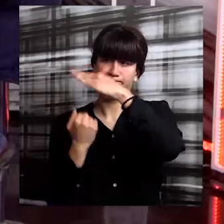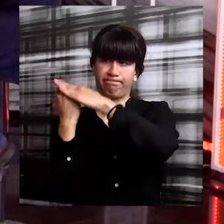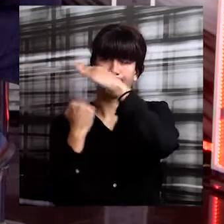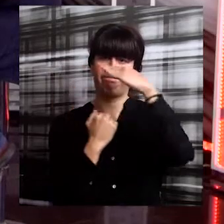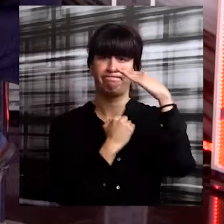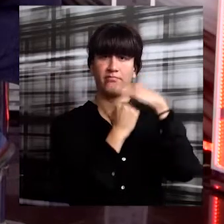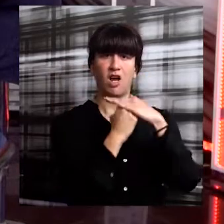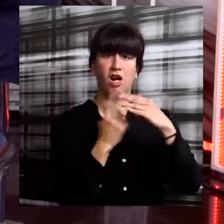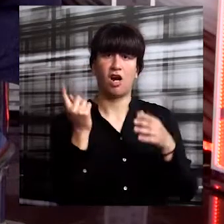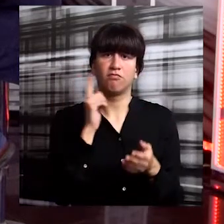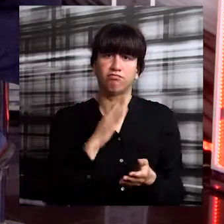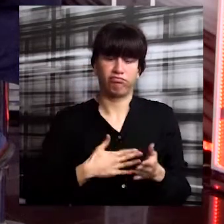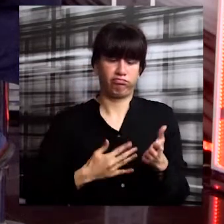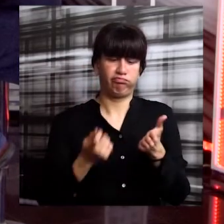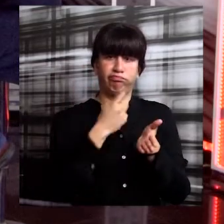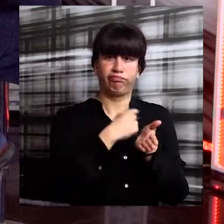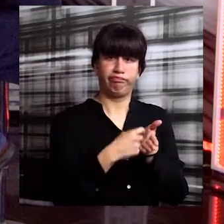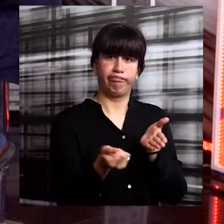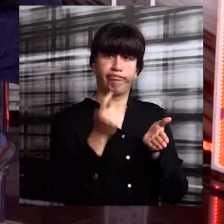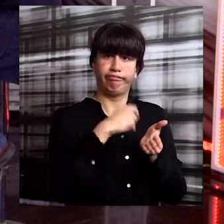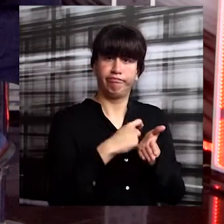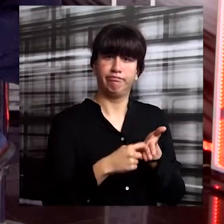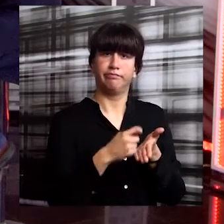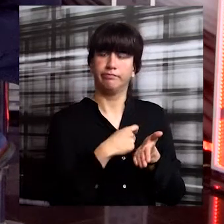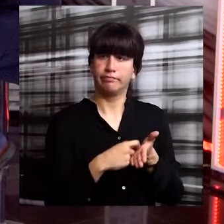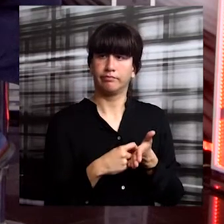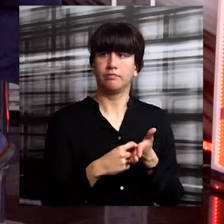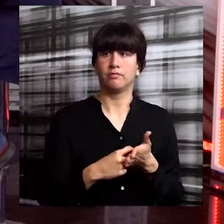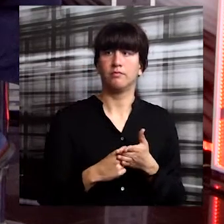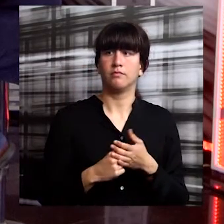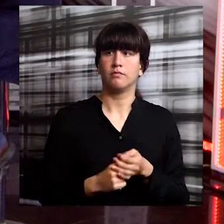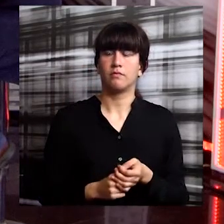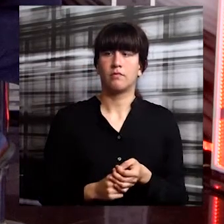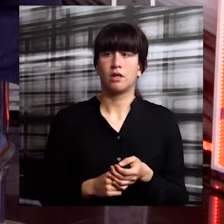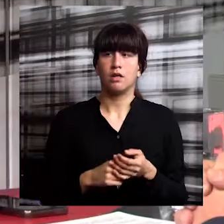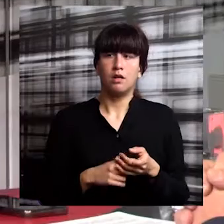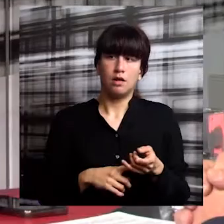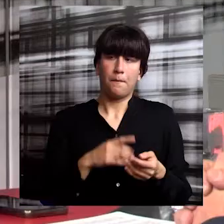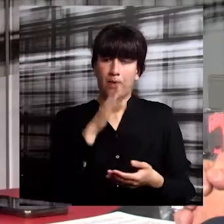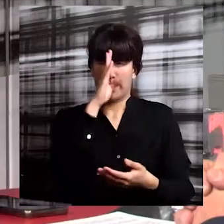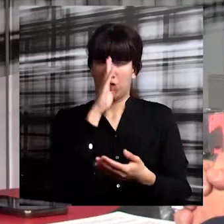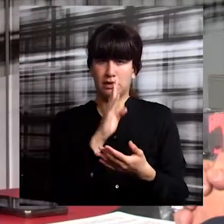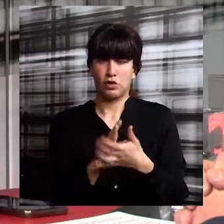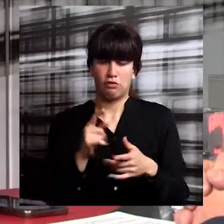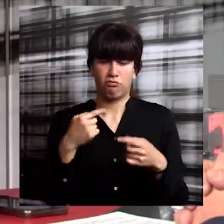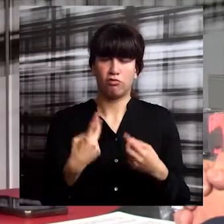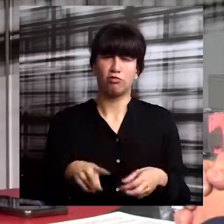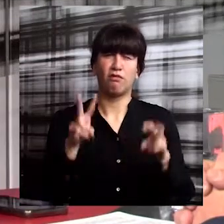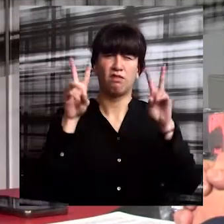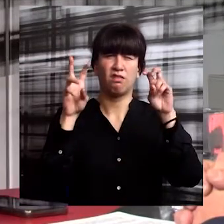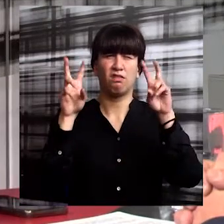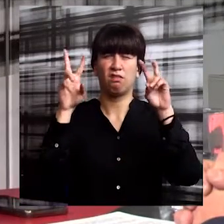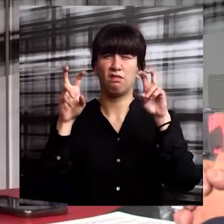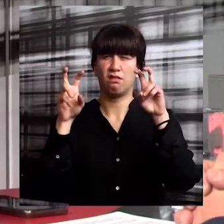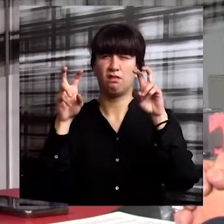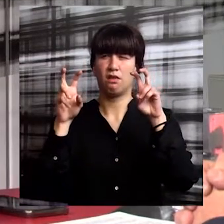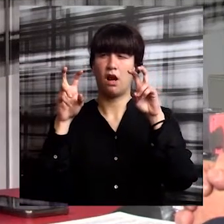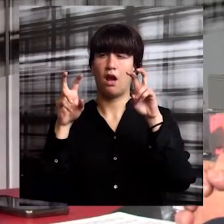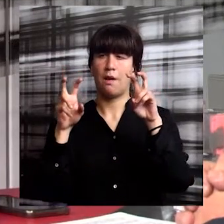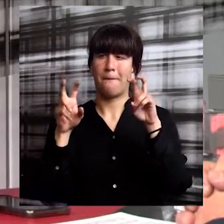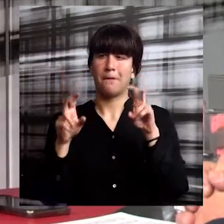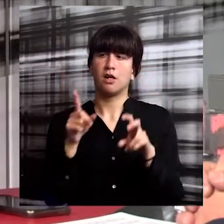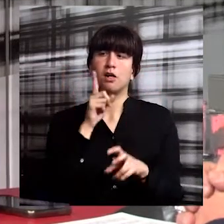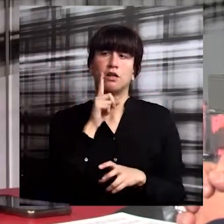pretenden postular al cargo de gobernador regional, y la posición que yo he tenido sobre este tema es bastante clara. A mí me parecía que aquí